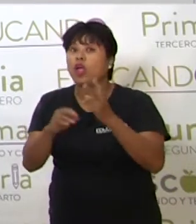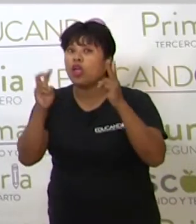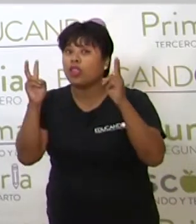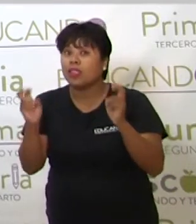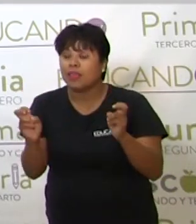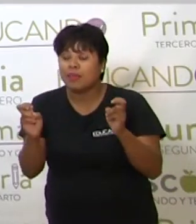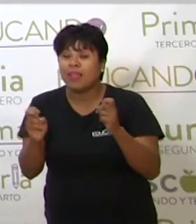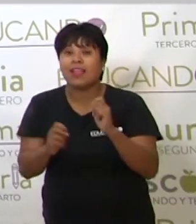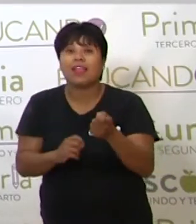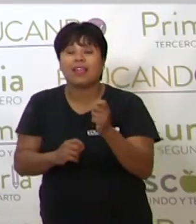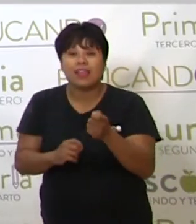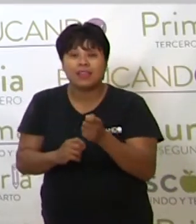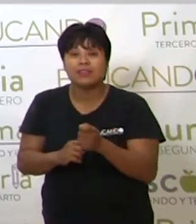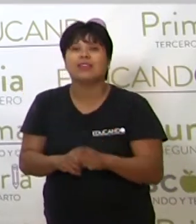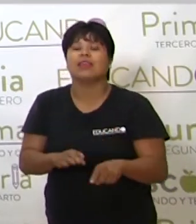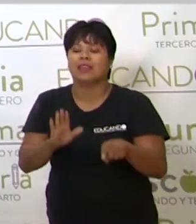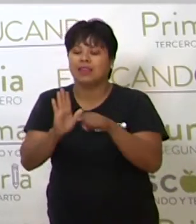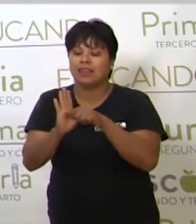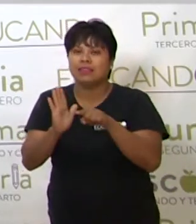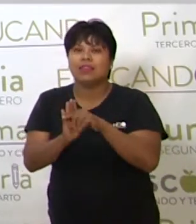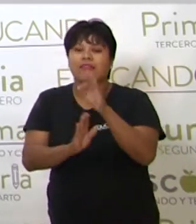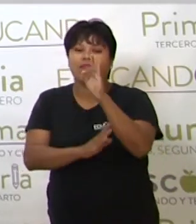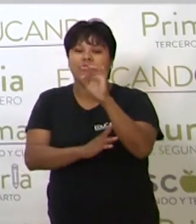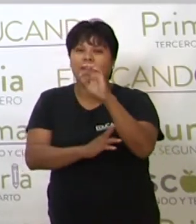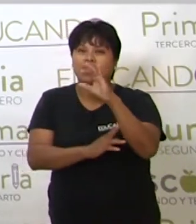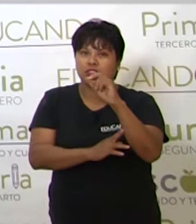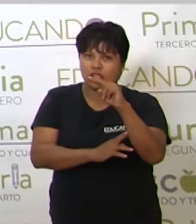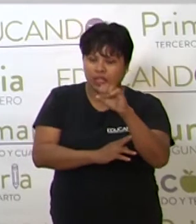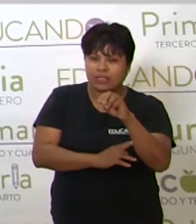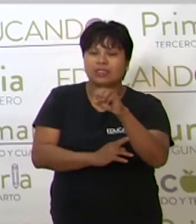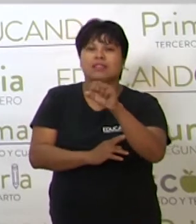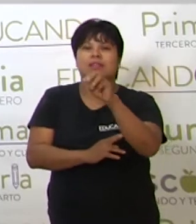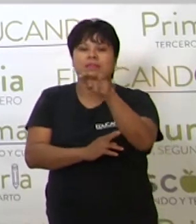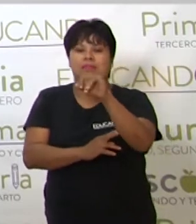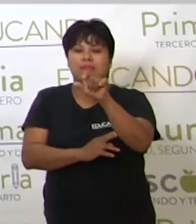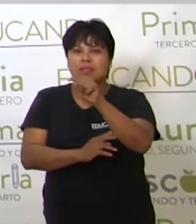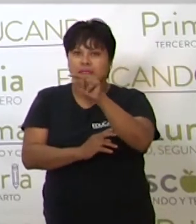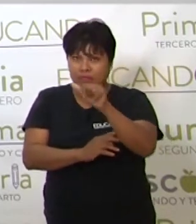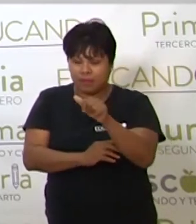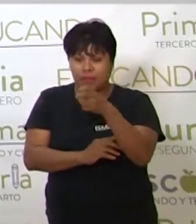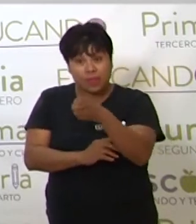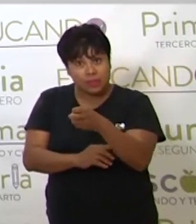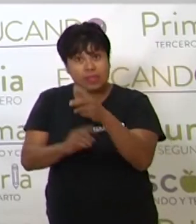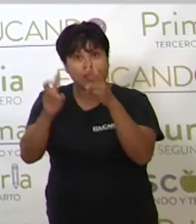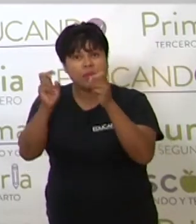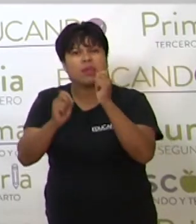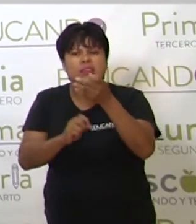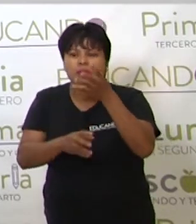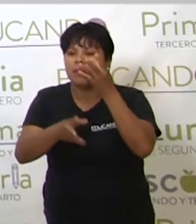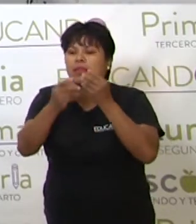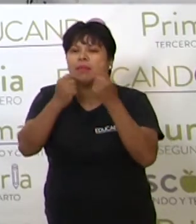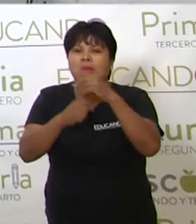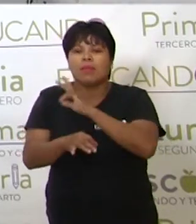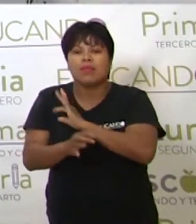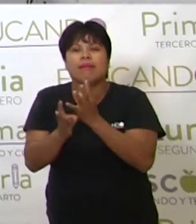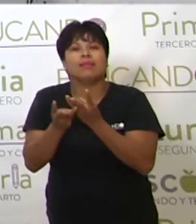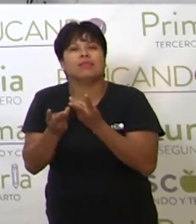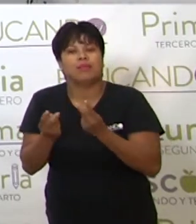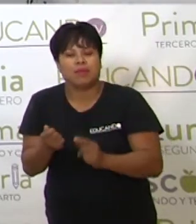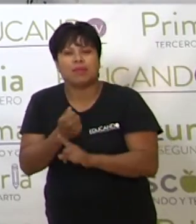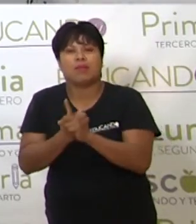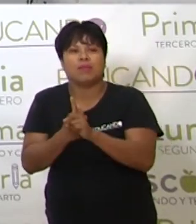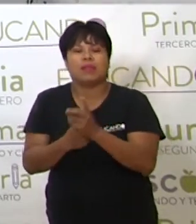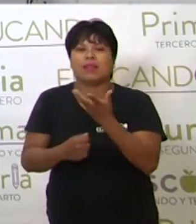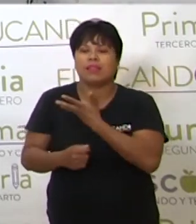niñas y niños es resta de fracciones mixtas y con este tema vamos a aprender a utilizar estrategias para resolver problemas que impliquen